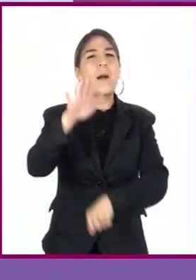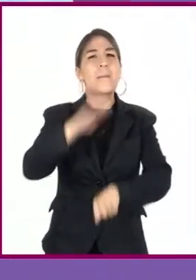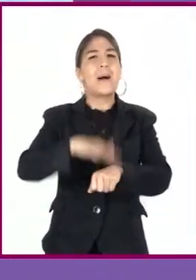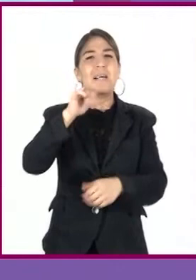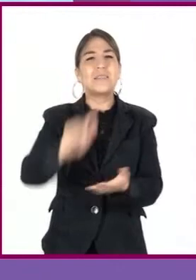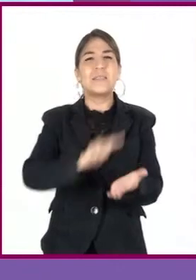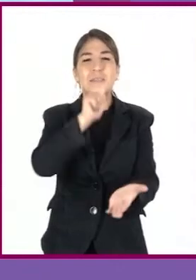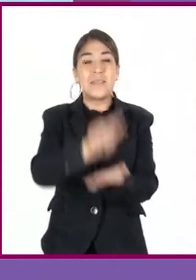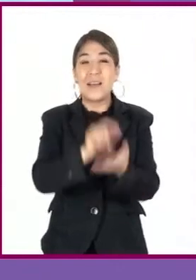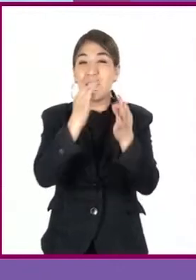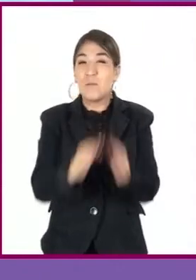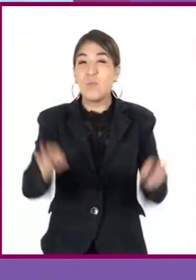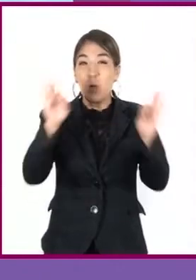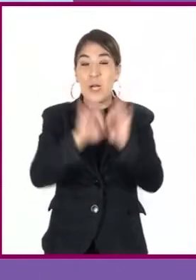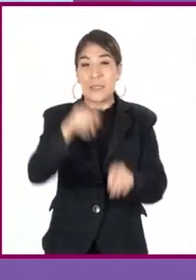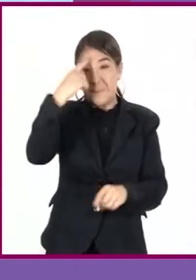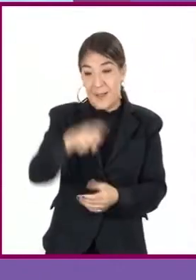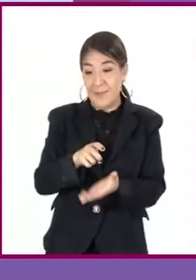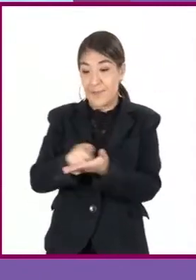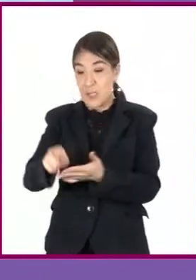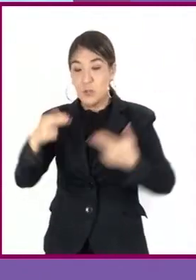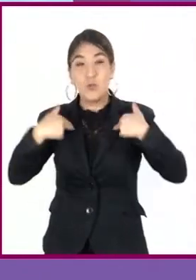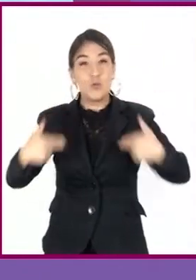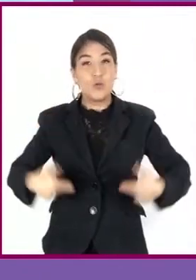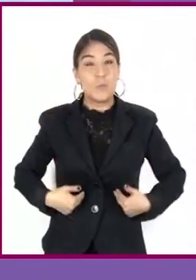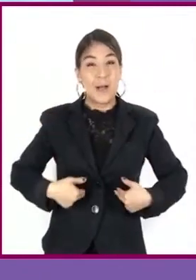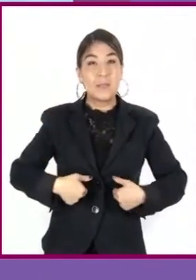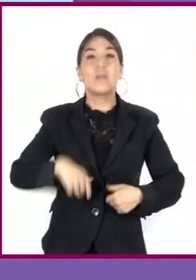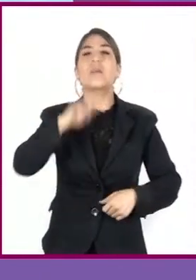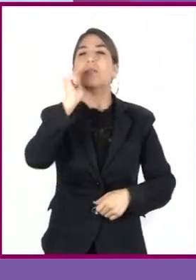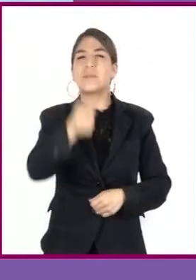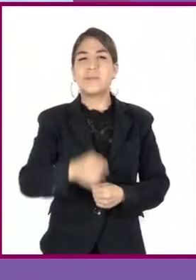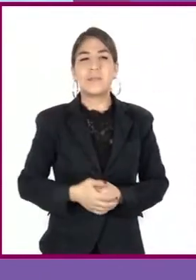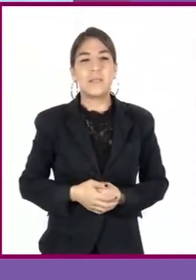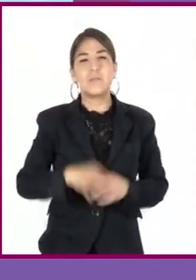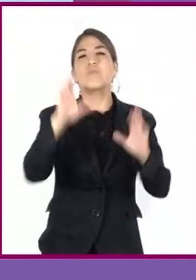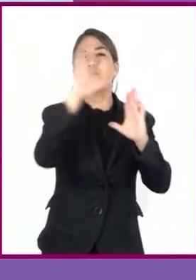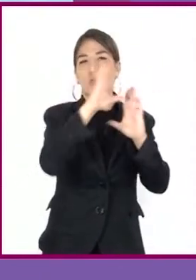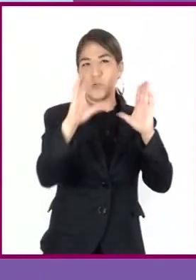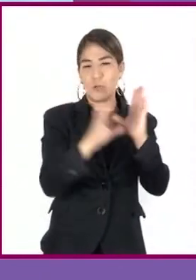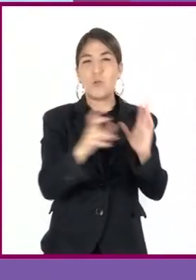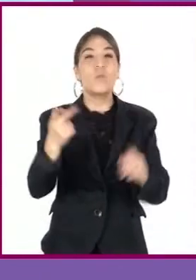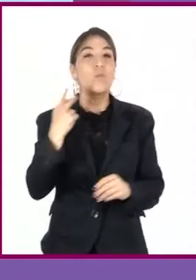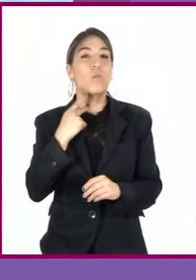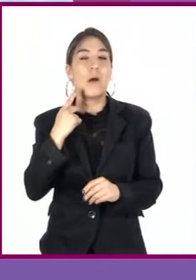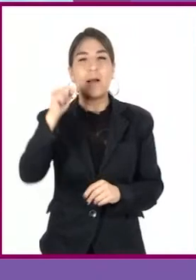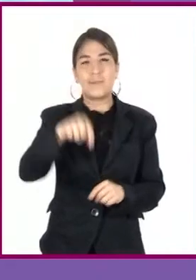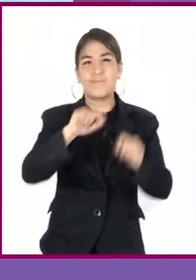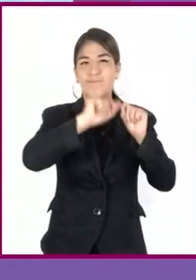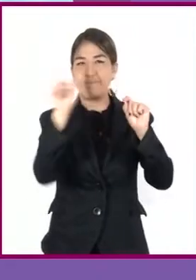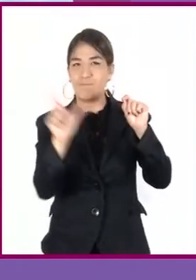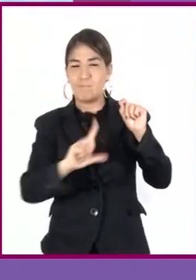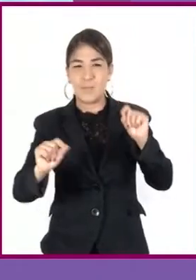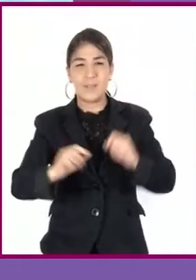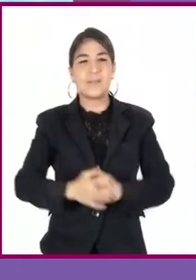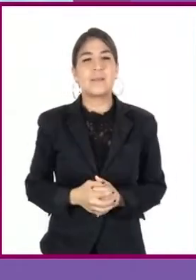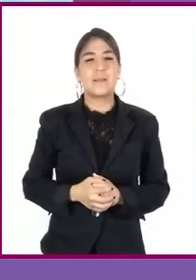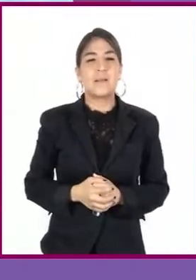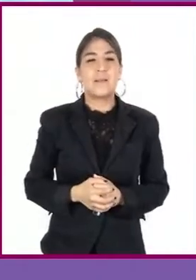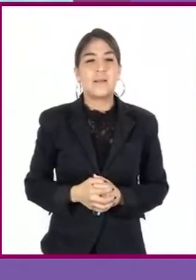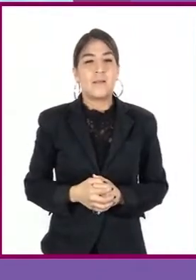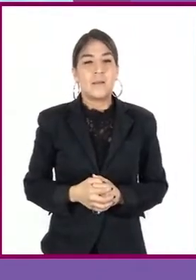materia de derechos humanos y libertades fundamentales es la Constitución Política de los Estados Unidos